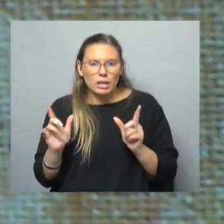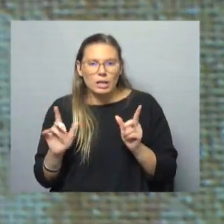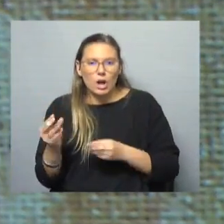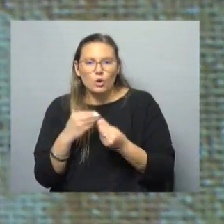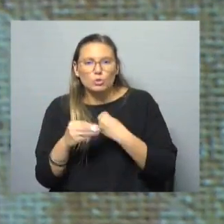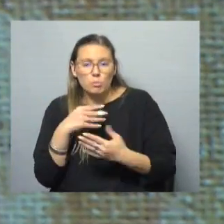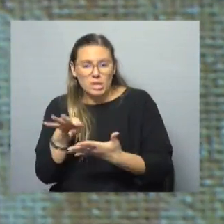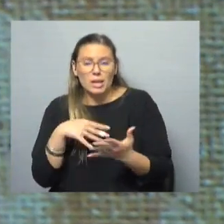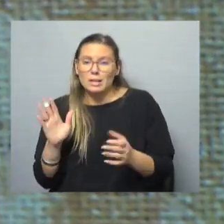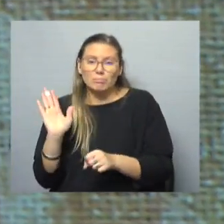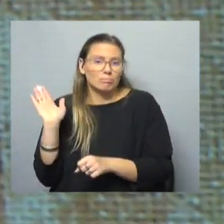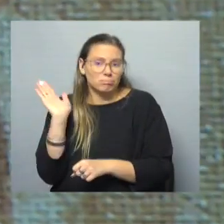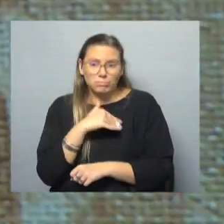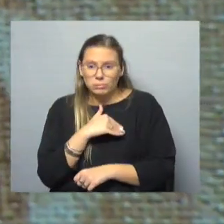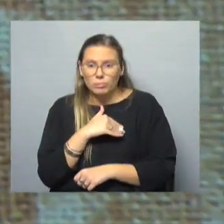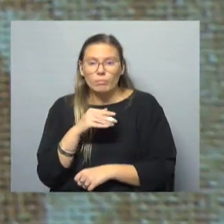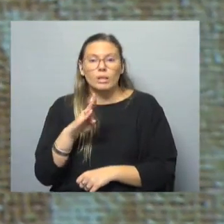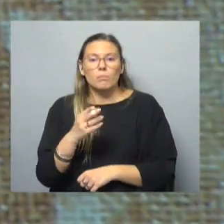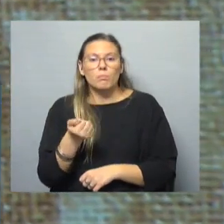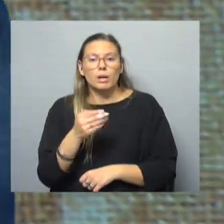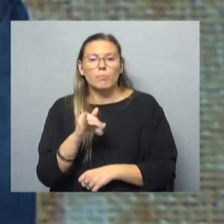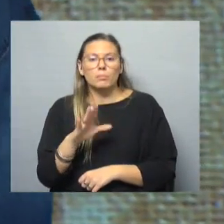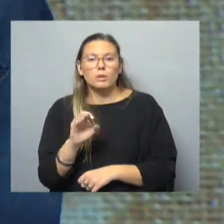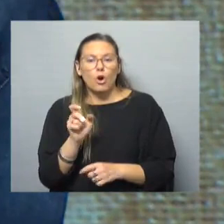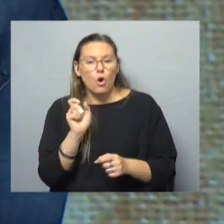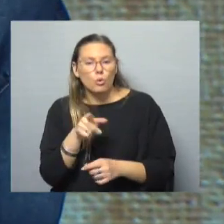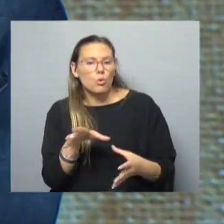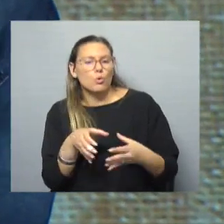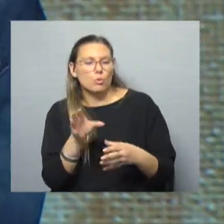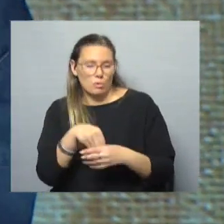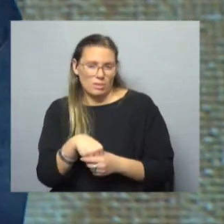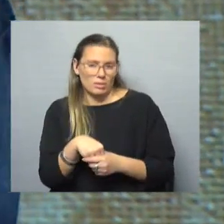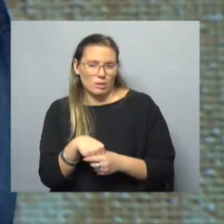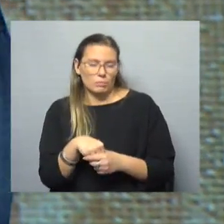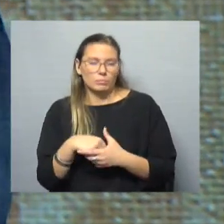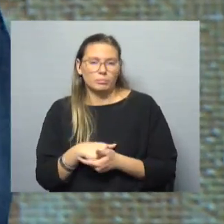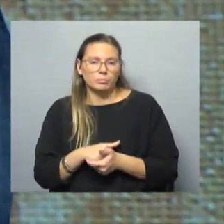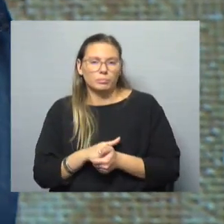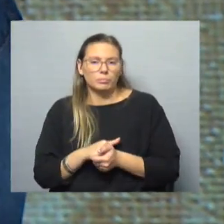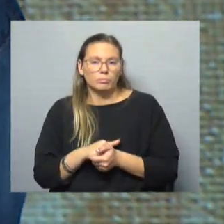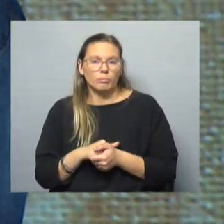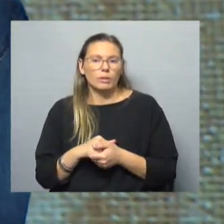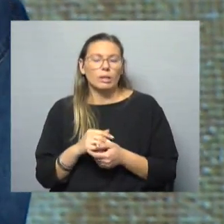consumir, leer, y no podían. Entonces este Papico pertenece a ese grupo de personas.